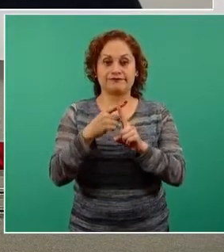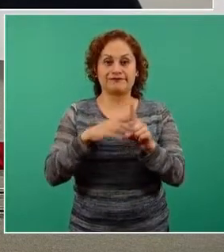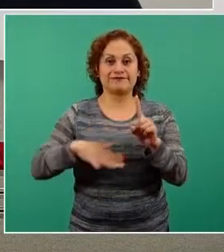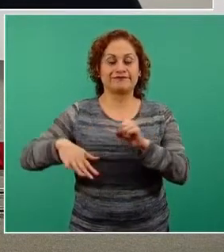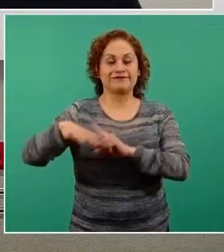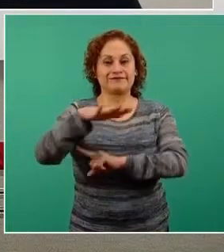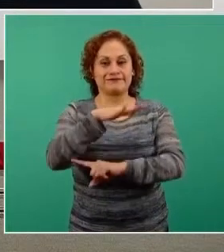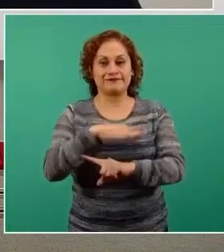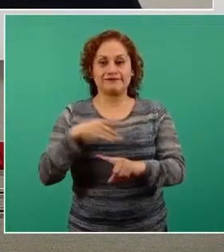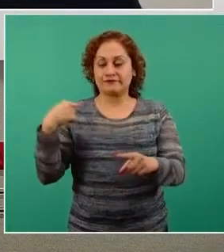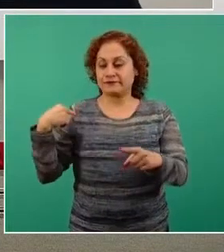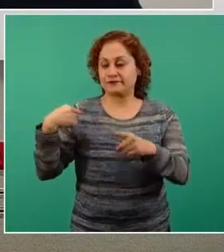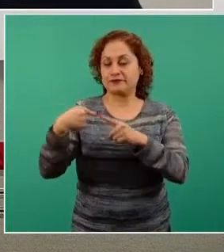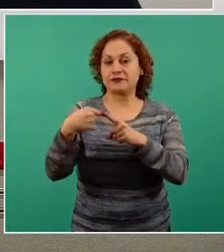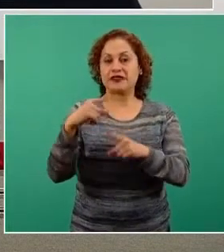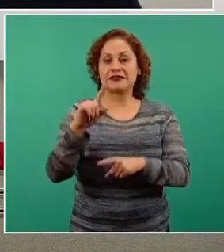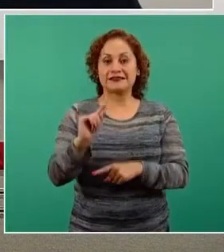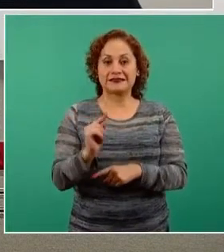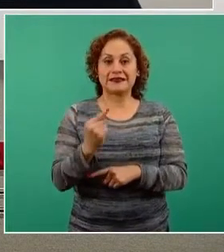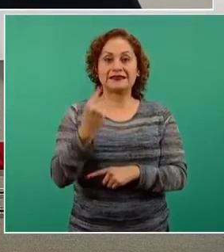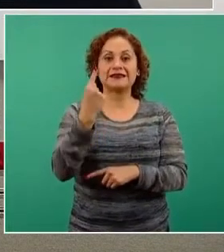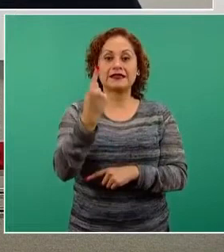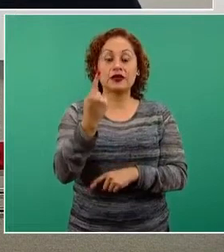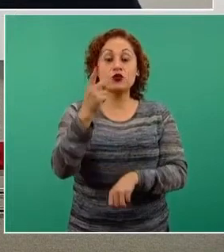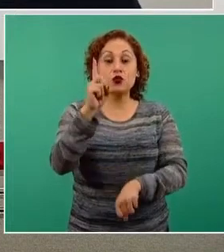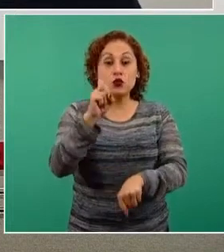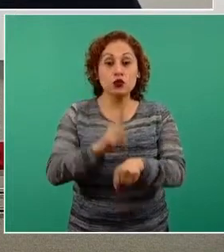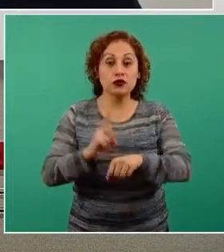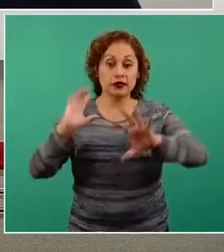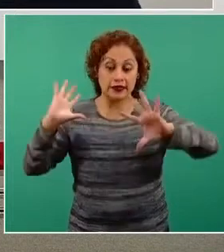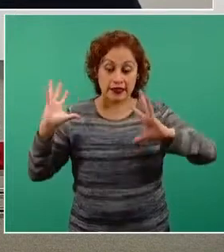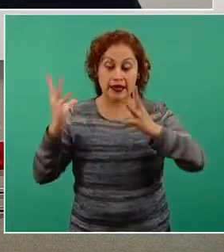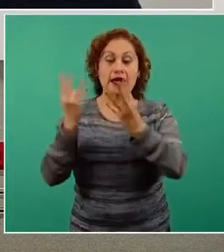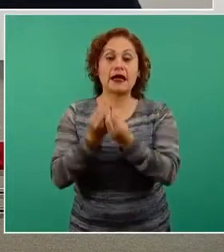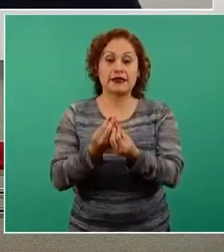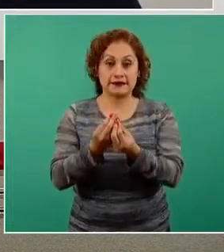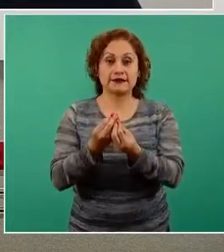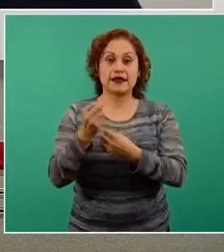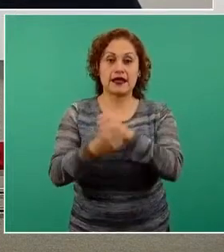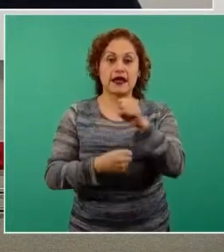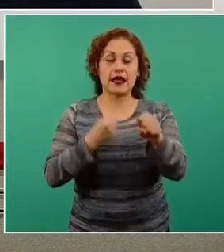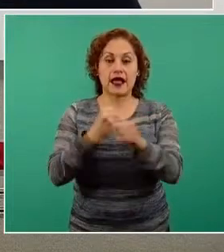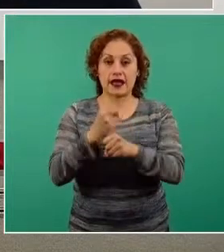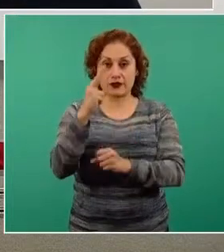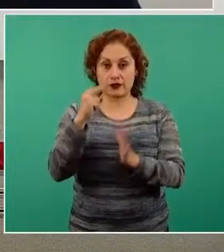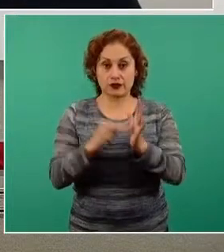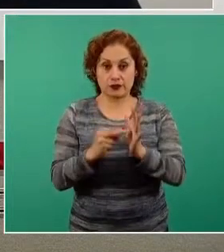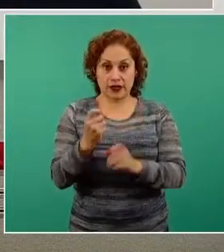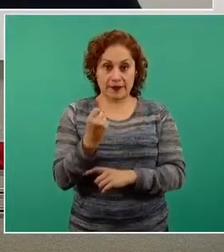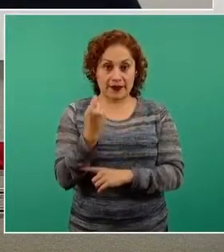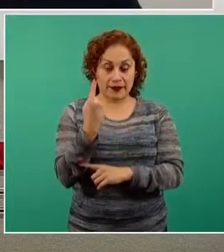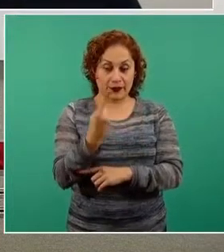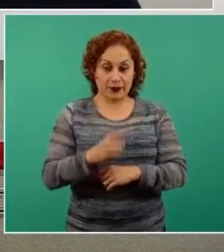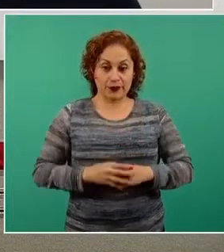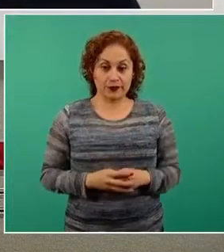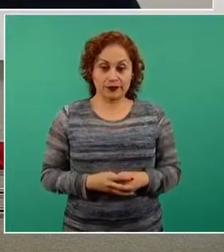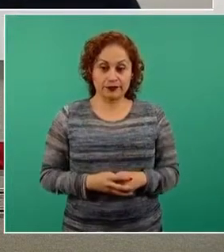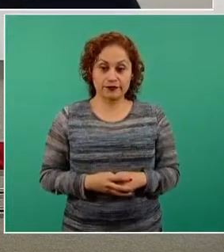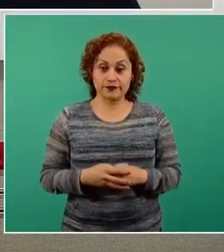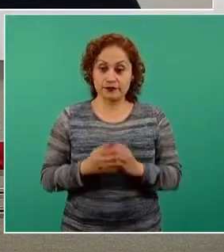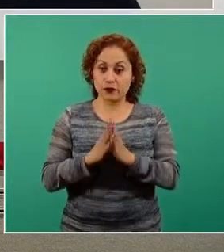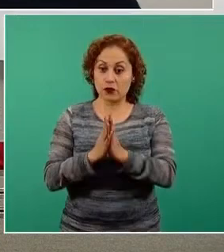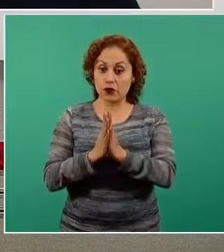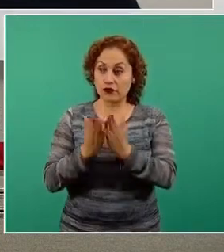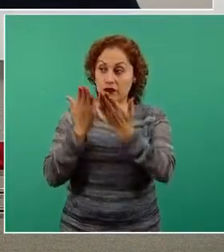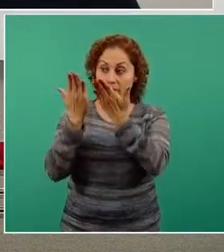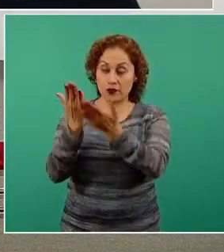han transcurrido 71 días de lo que va iniciado el año 2021. Si me apoyan nuestros compañeros